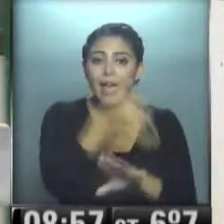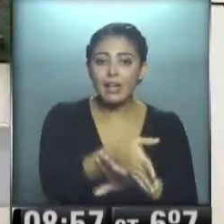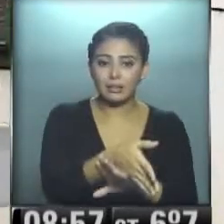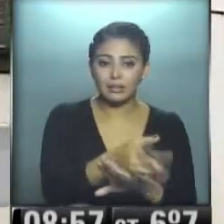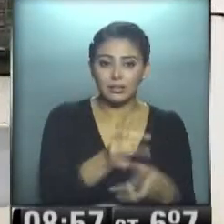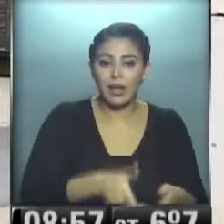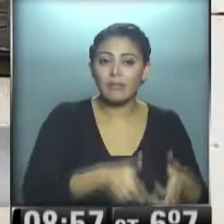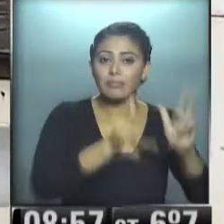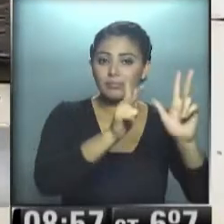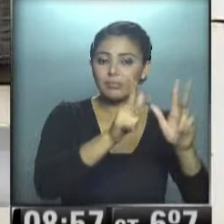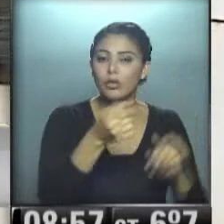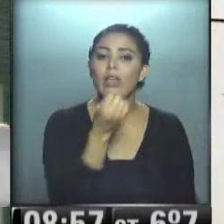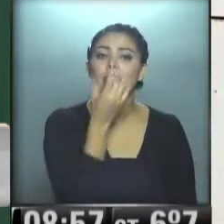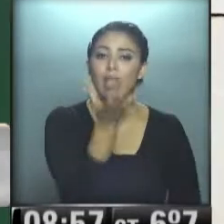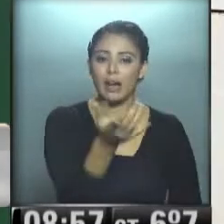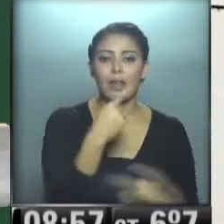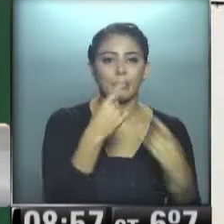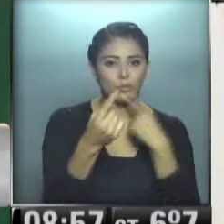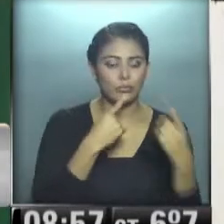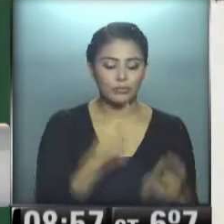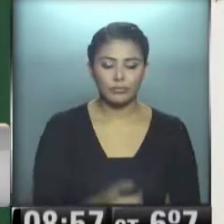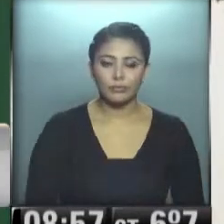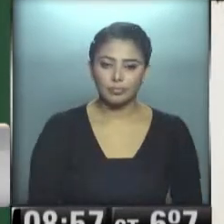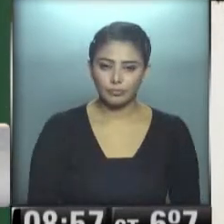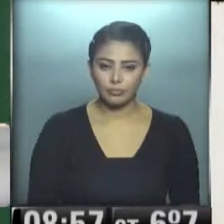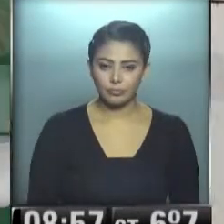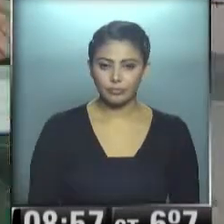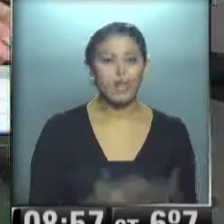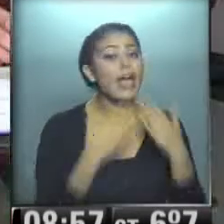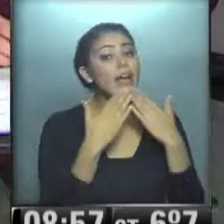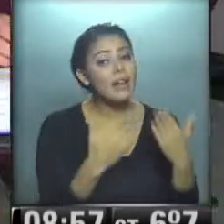edificio para prestar declaración indagatoria. Gracias, Ariel.